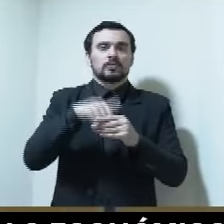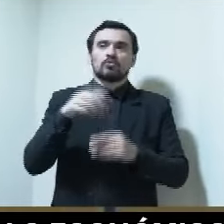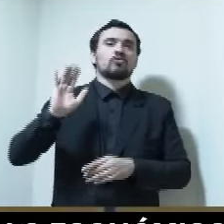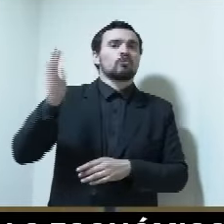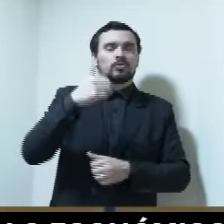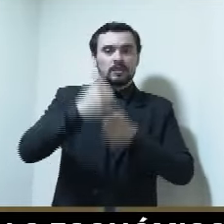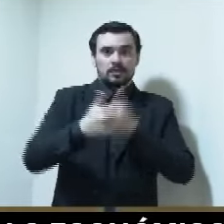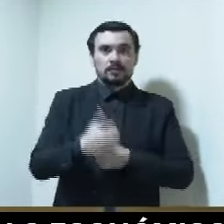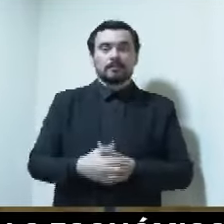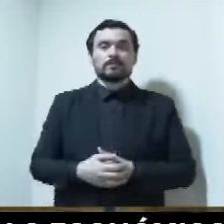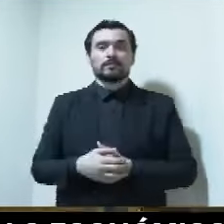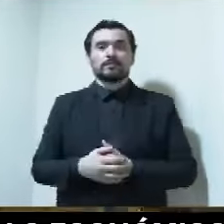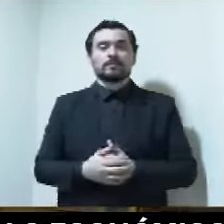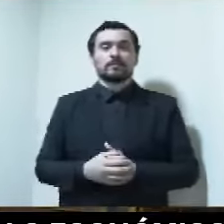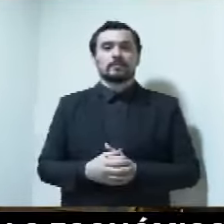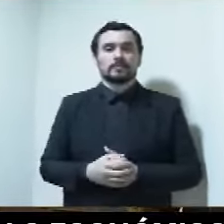candidatos.